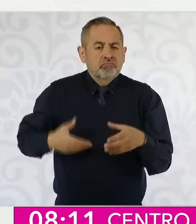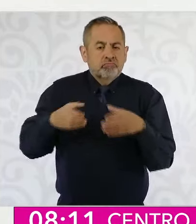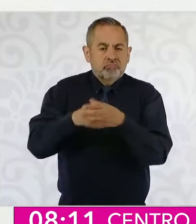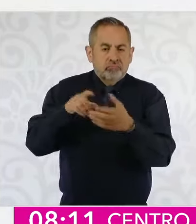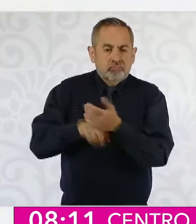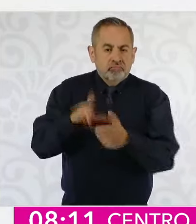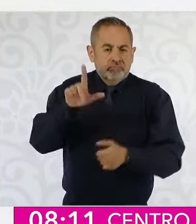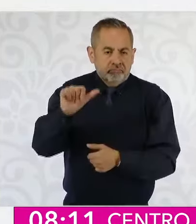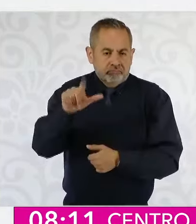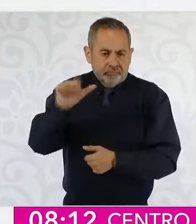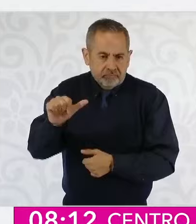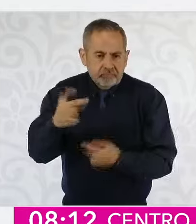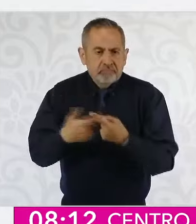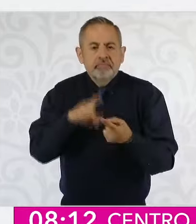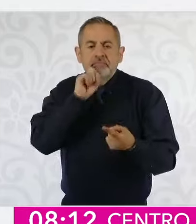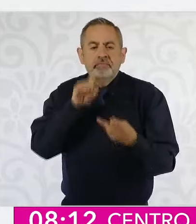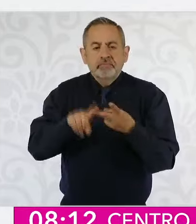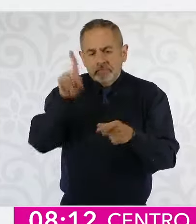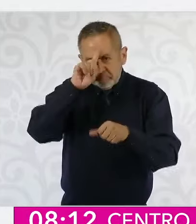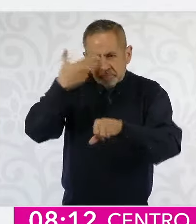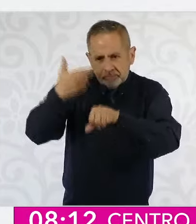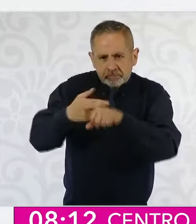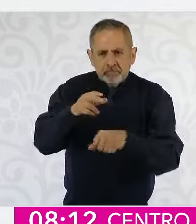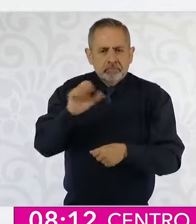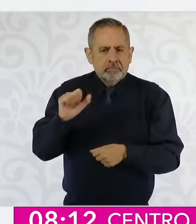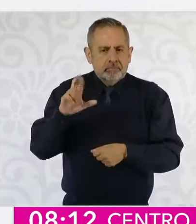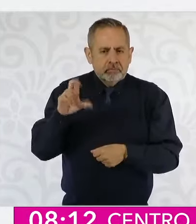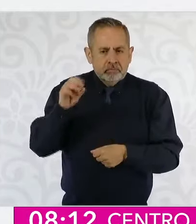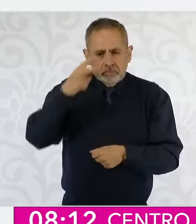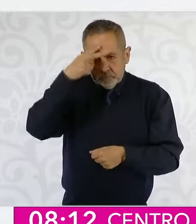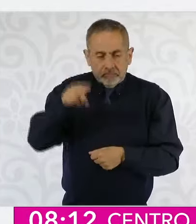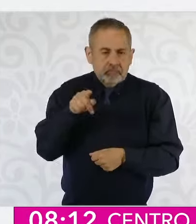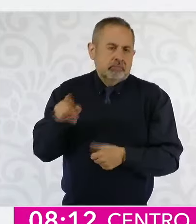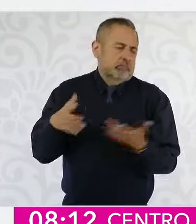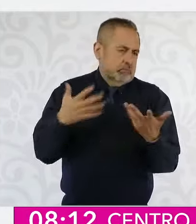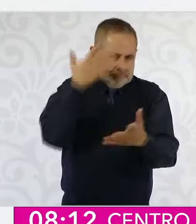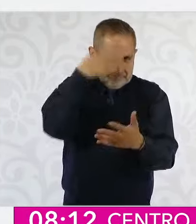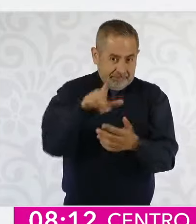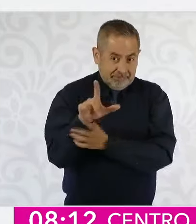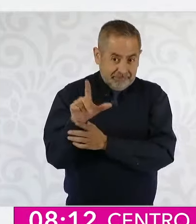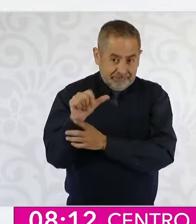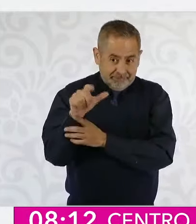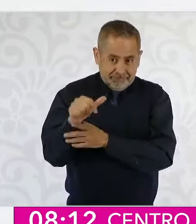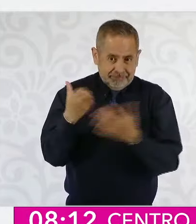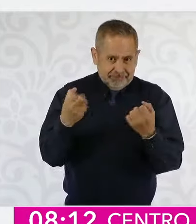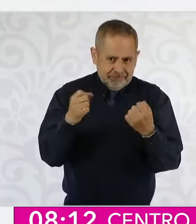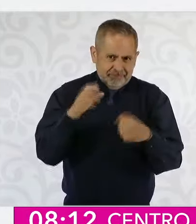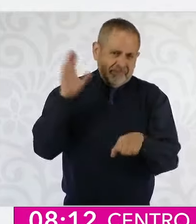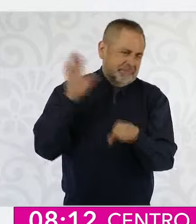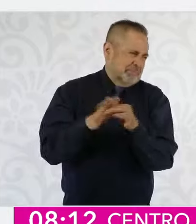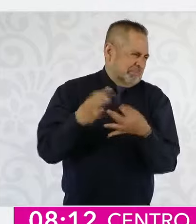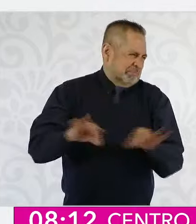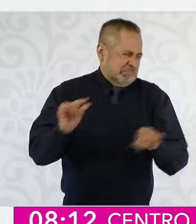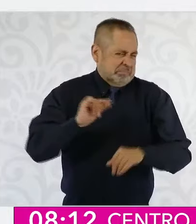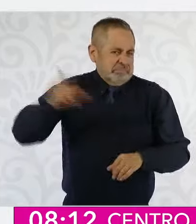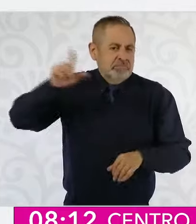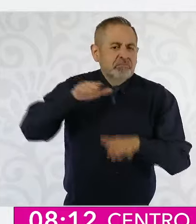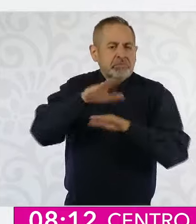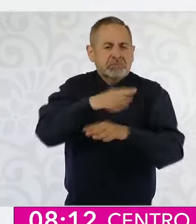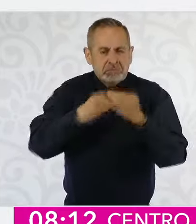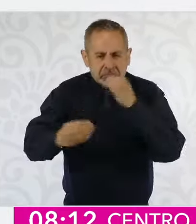de Lala y además consejero de Aeroméxico. Pues Lala es una de las compañías más icónicas en temas de